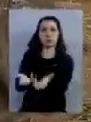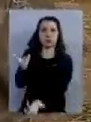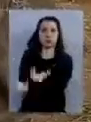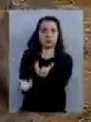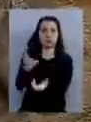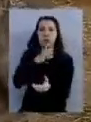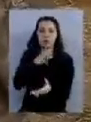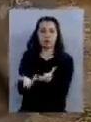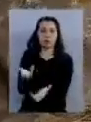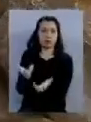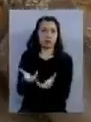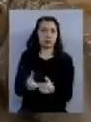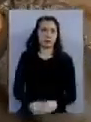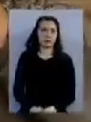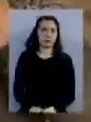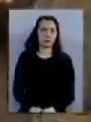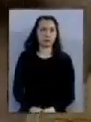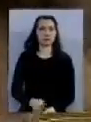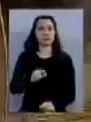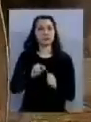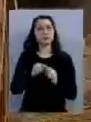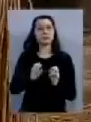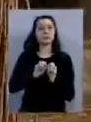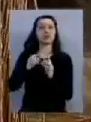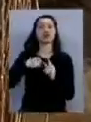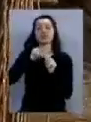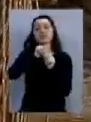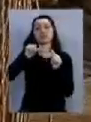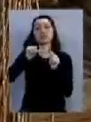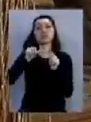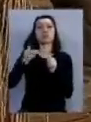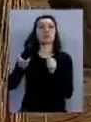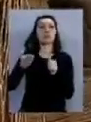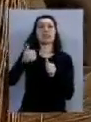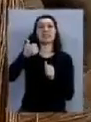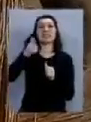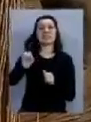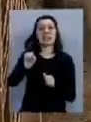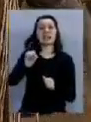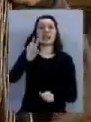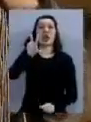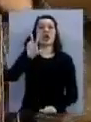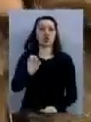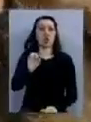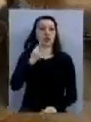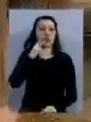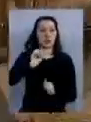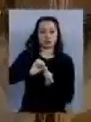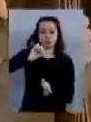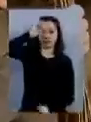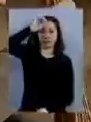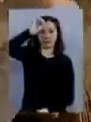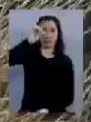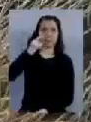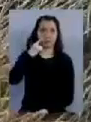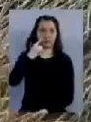mí yo el 1.40 me llega aquí, y de ahí yo la marco arriba, de ahí me da de 1.60 y de 1.80, de ahí hasta allá y de 1.80, que es esta que